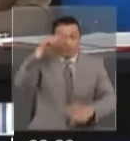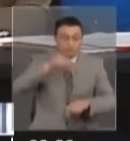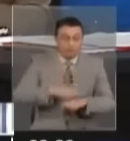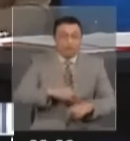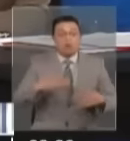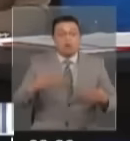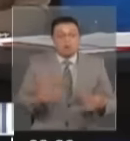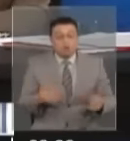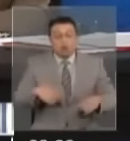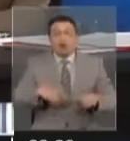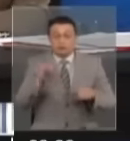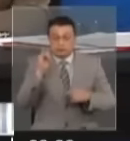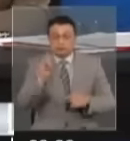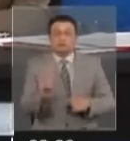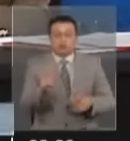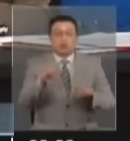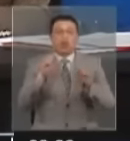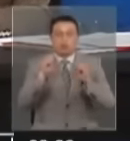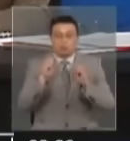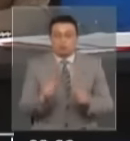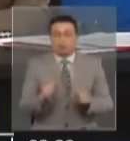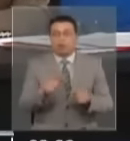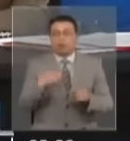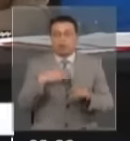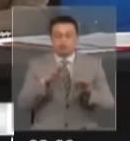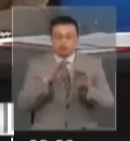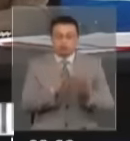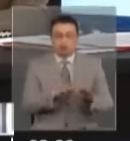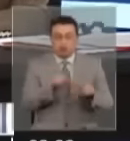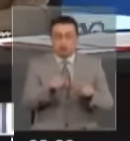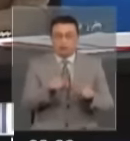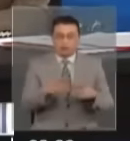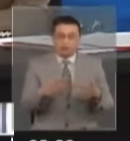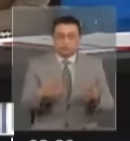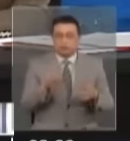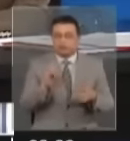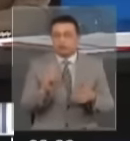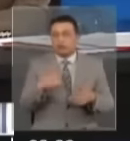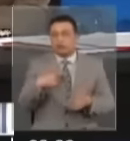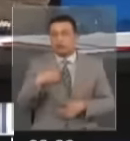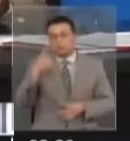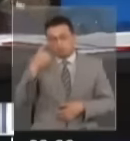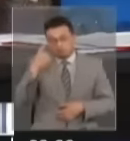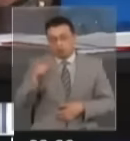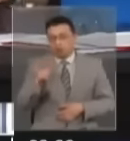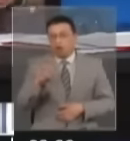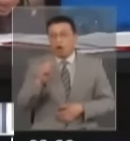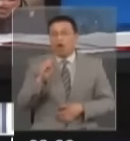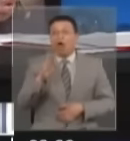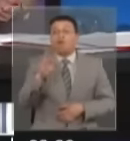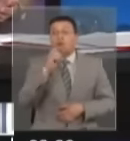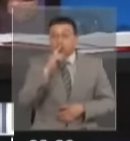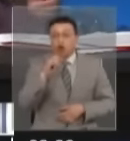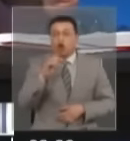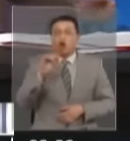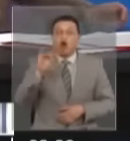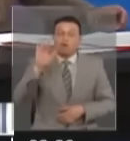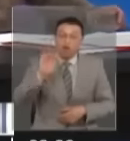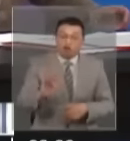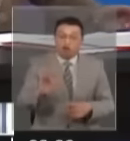malformación, uh-huh. Sí, podría eventualmente estar a favor en esa condición, ¿entiendes? Pero así un aborto por violación, tal